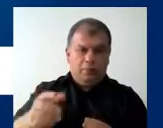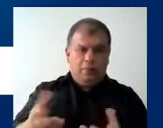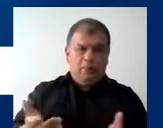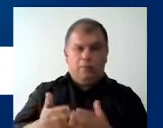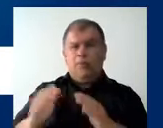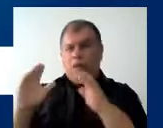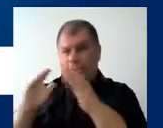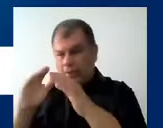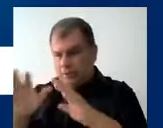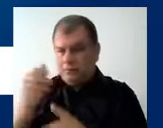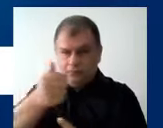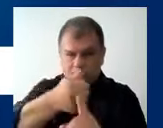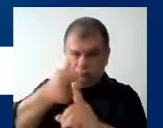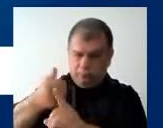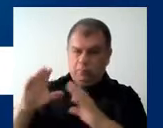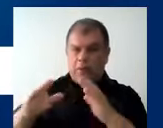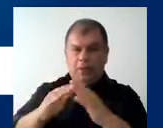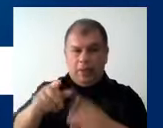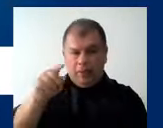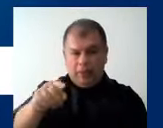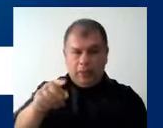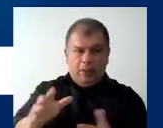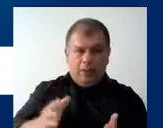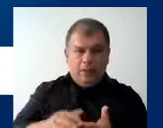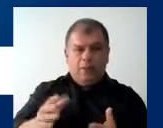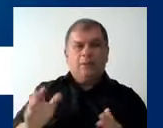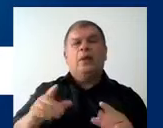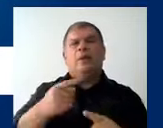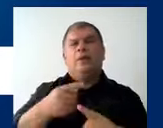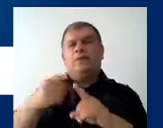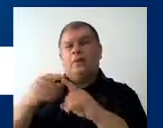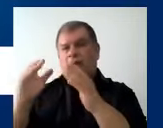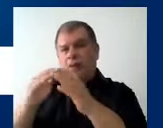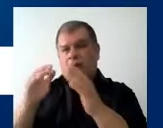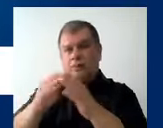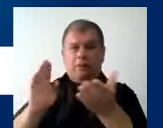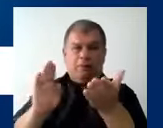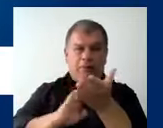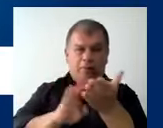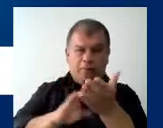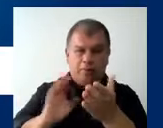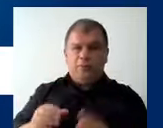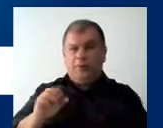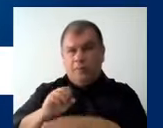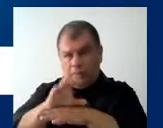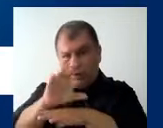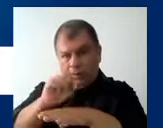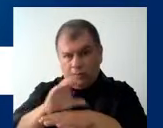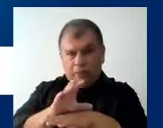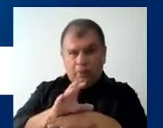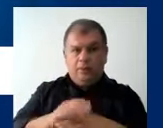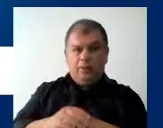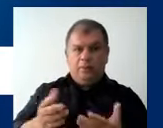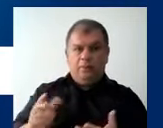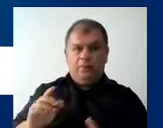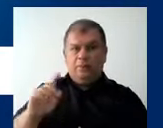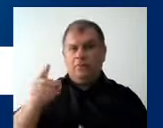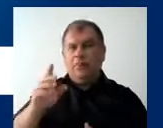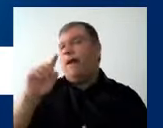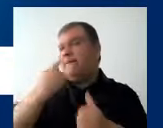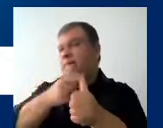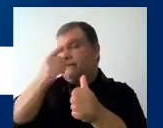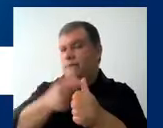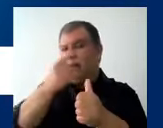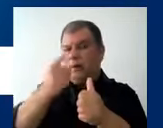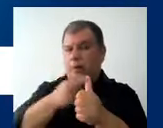hogares. Y ahí, entre los hogares, como Defensoría, nosotros siempre hemos recomendado que se